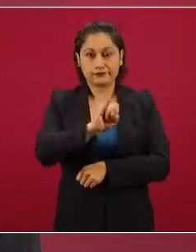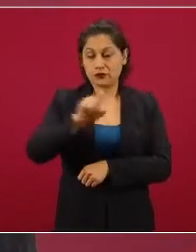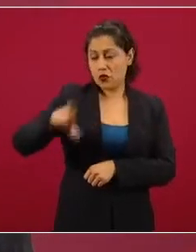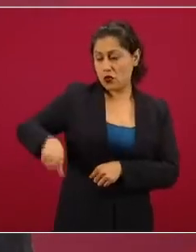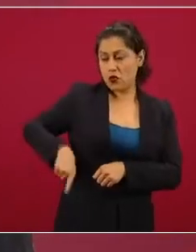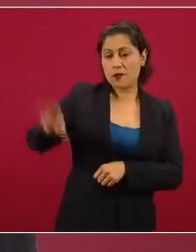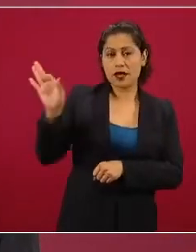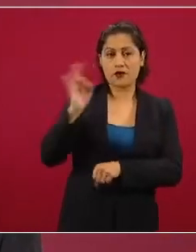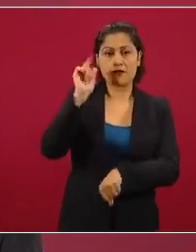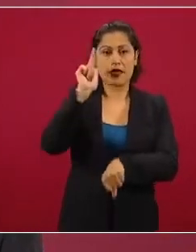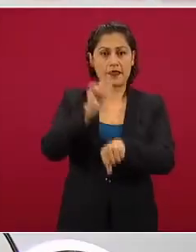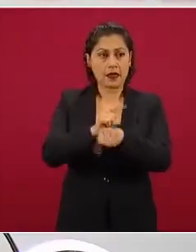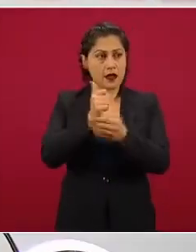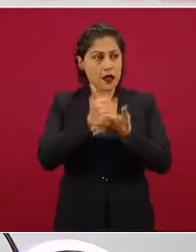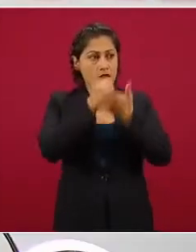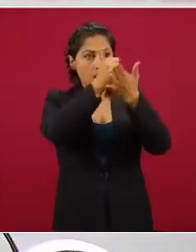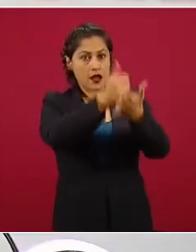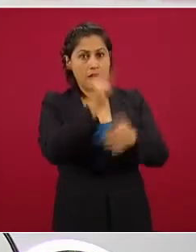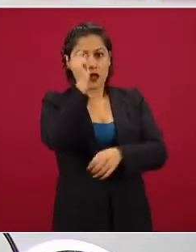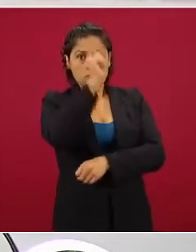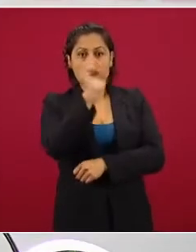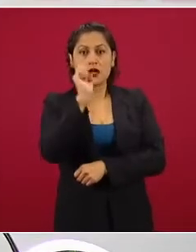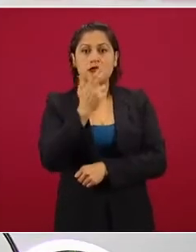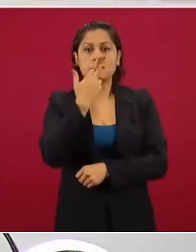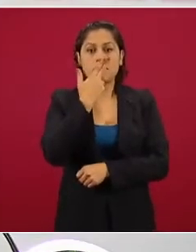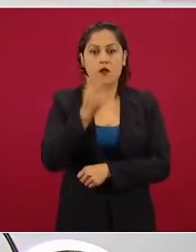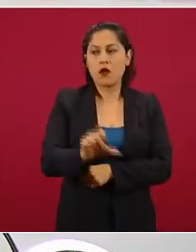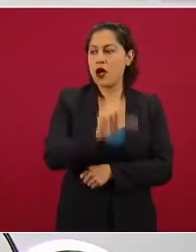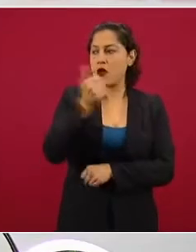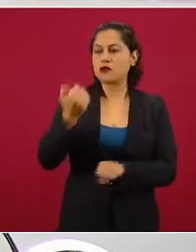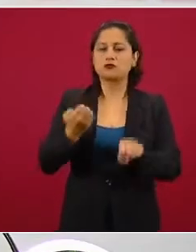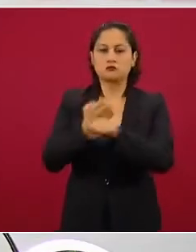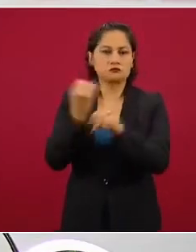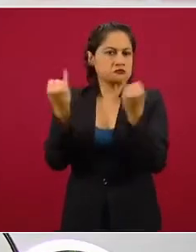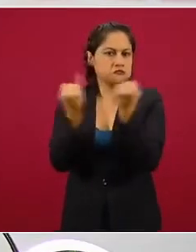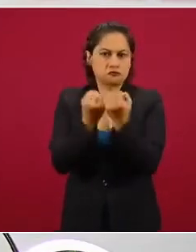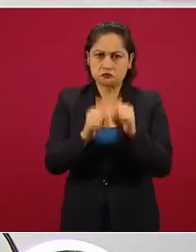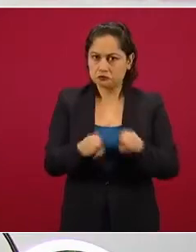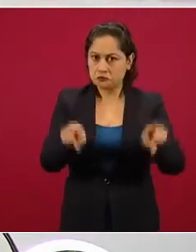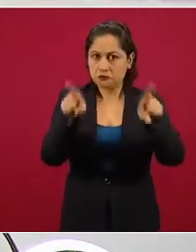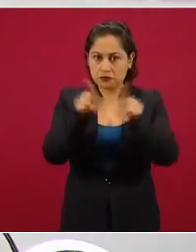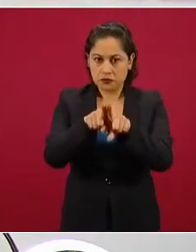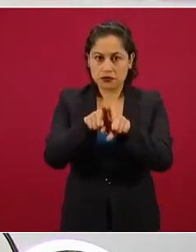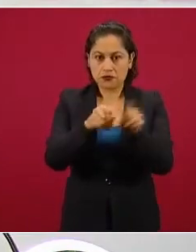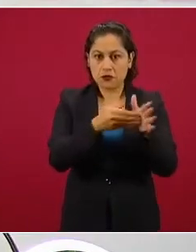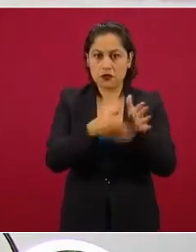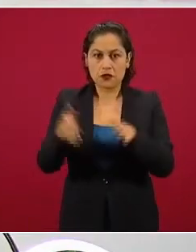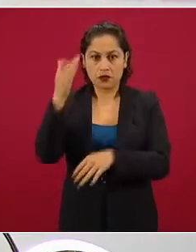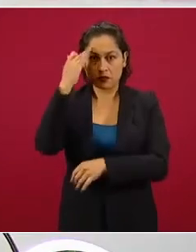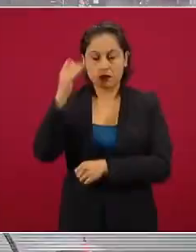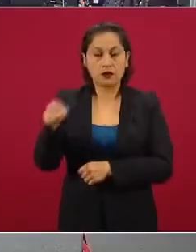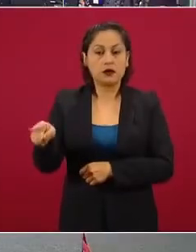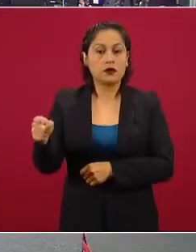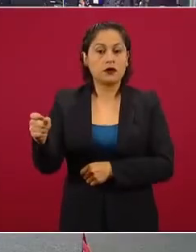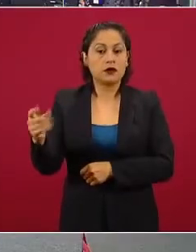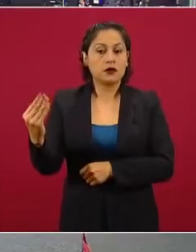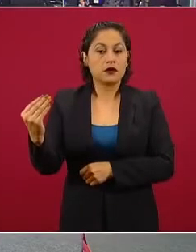federal a cualquiera de las entidades federativas que así lo requiera. Así se ha hecho en todo.